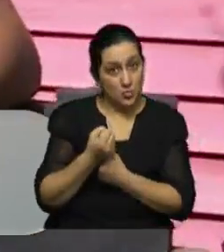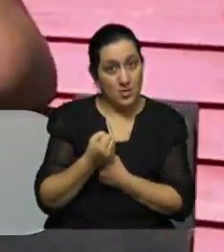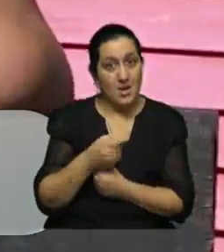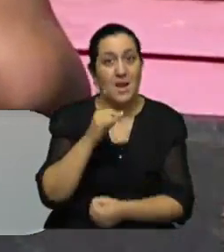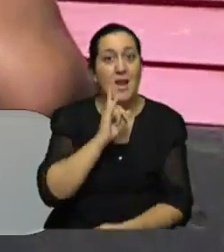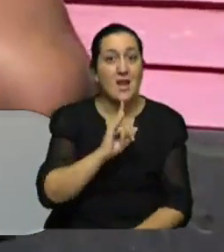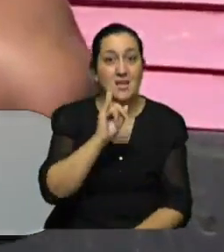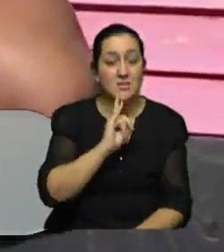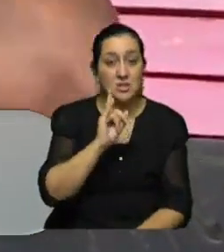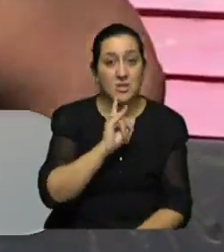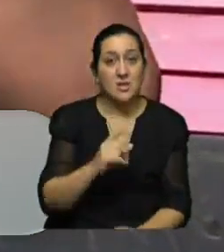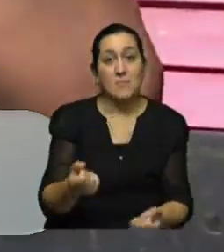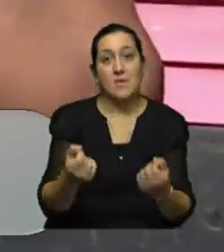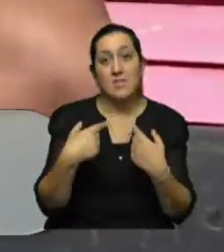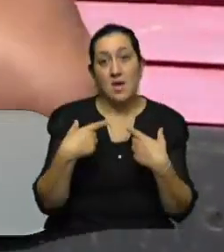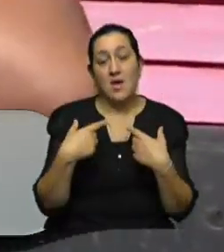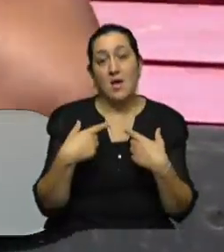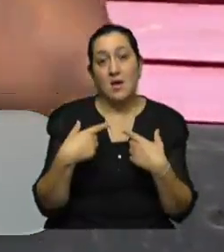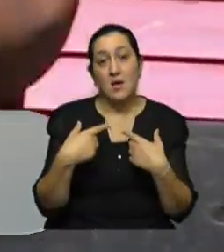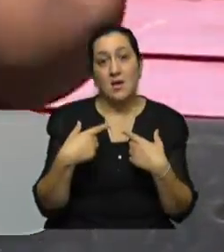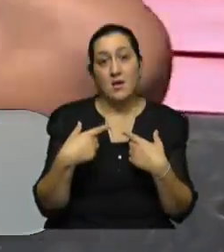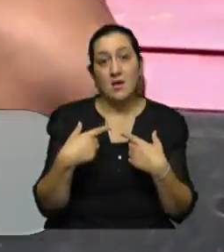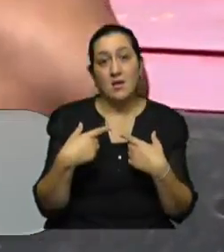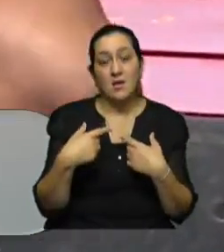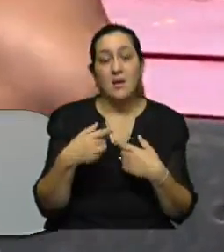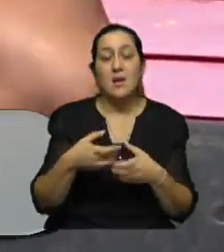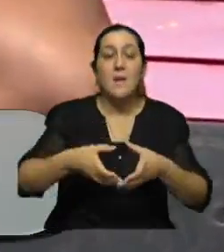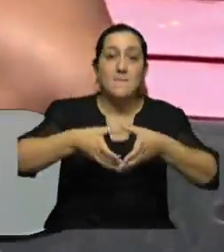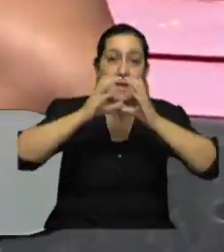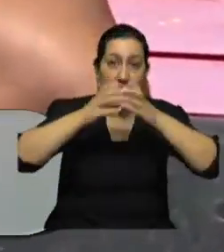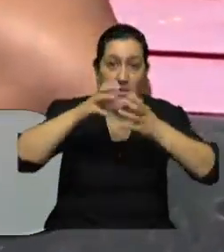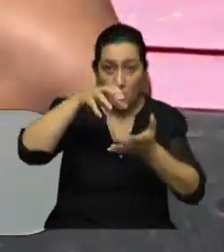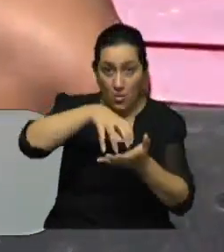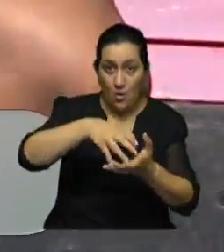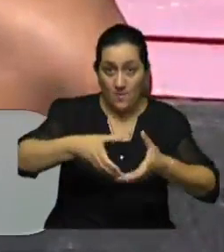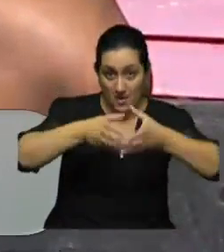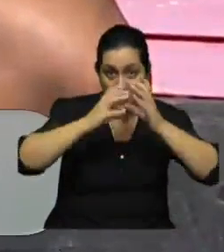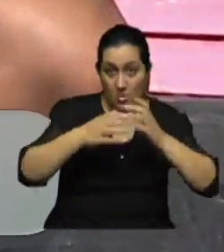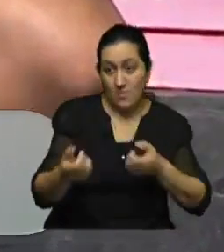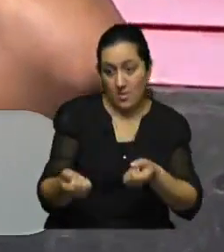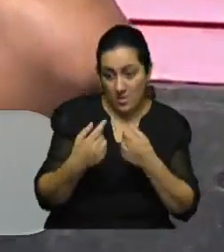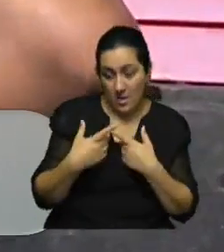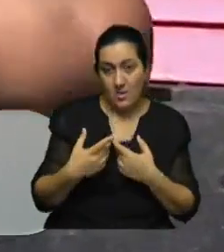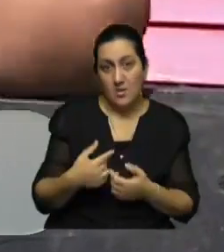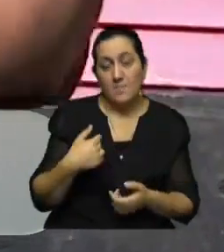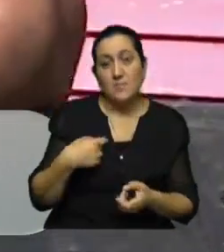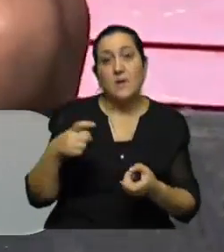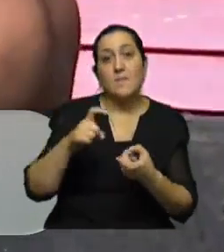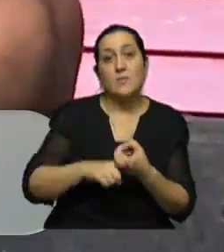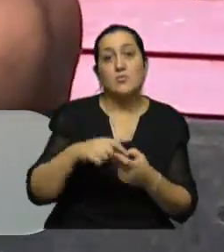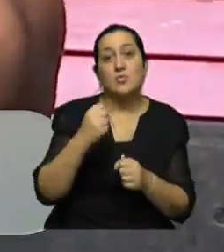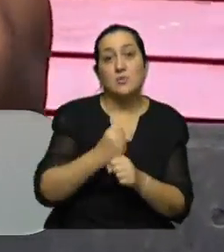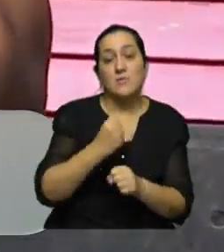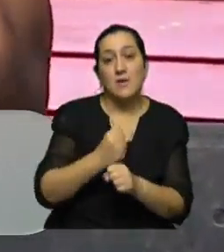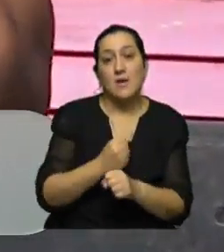leche que dan ahí en el merendero, que mi esposo trabaja en un lugar, pero